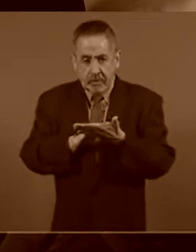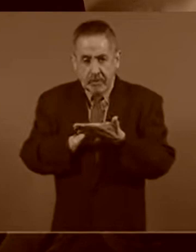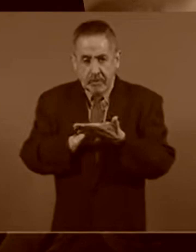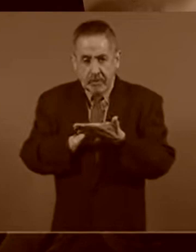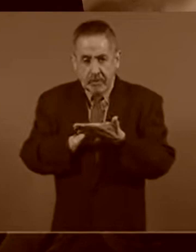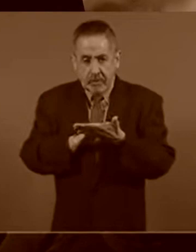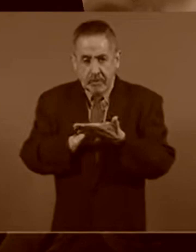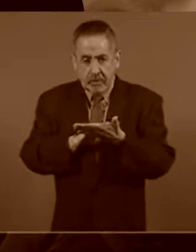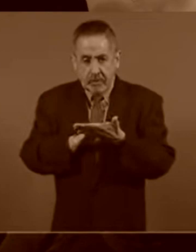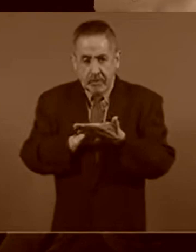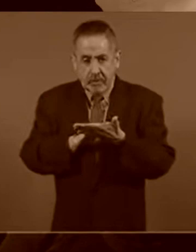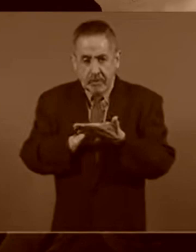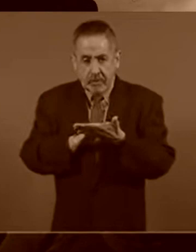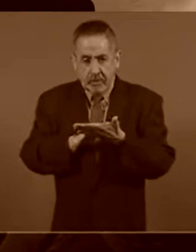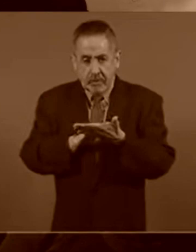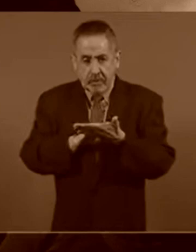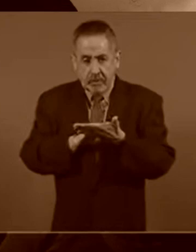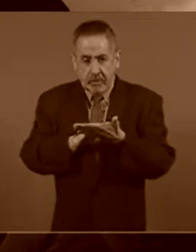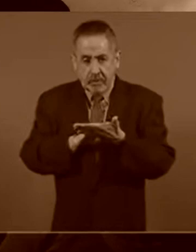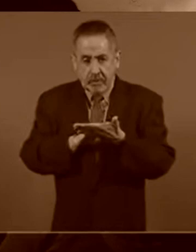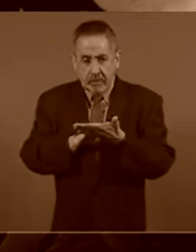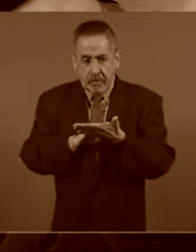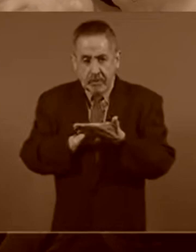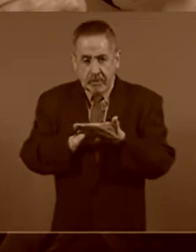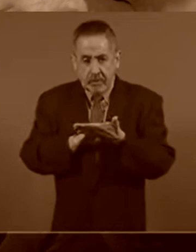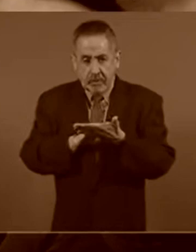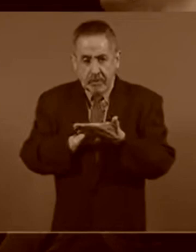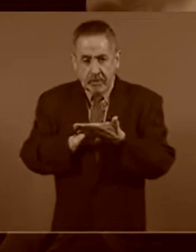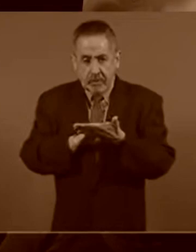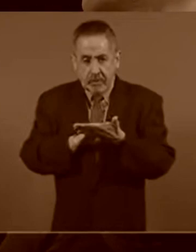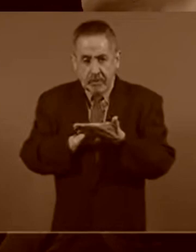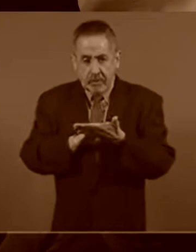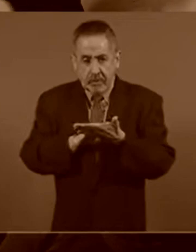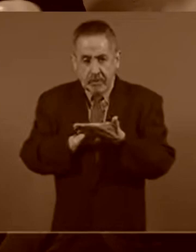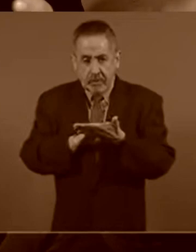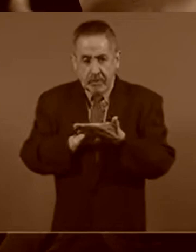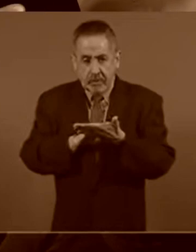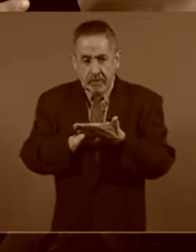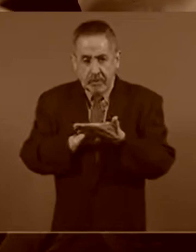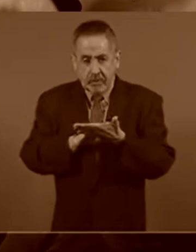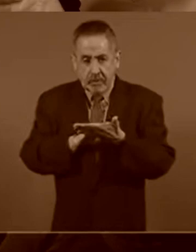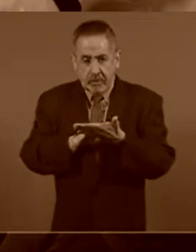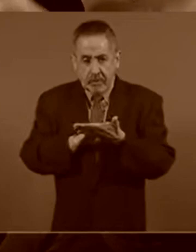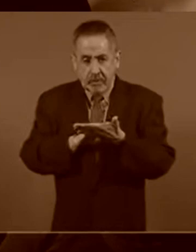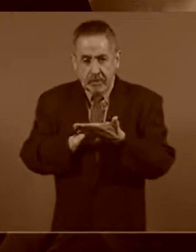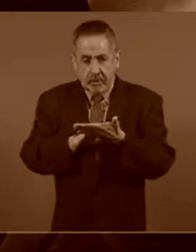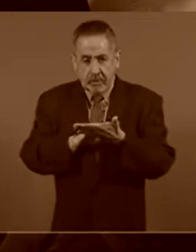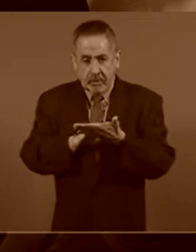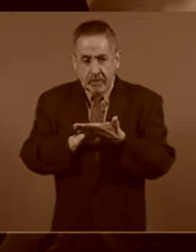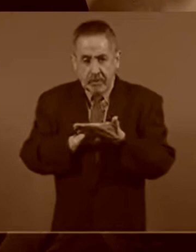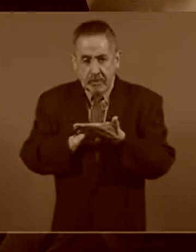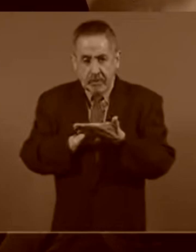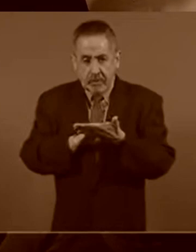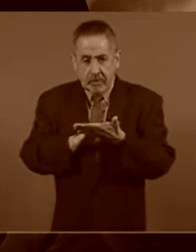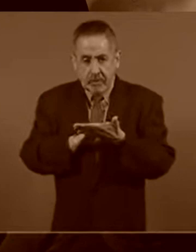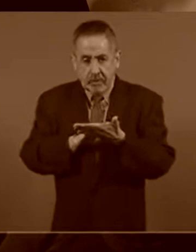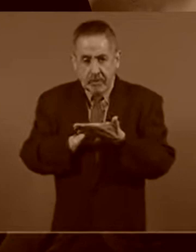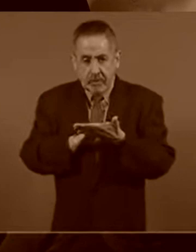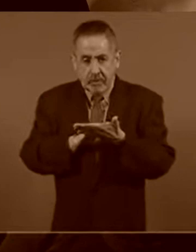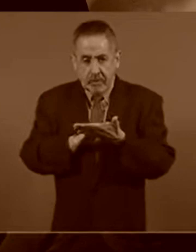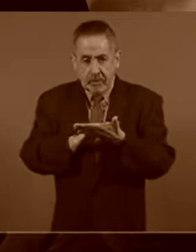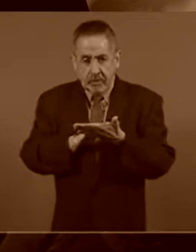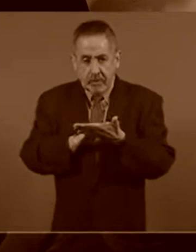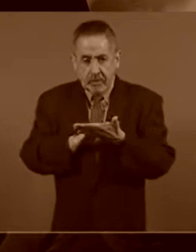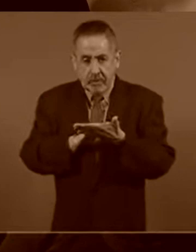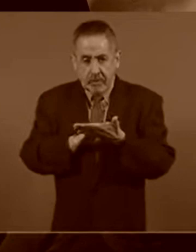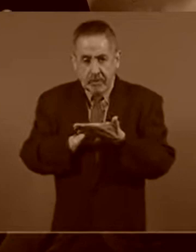Además, aquí veo que a López Dóriga le está dando una extensa explicación. Le está mostrando con estas gráficas lo que se